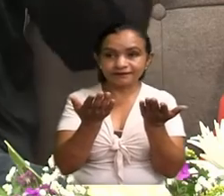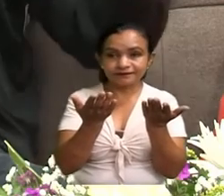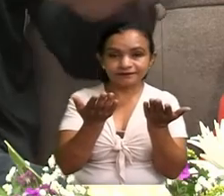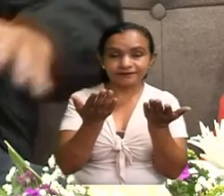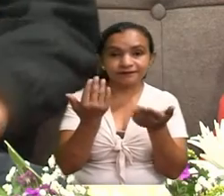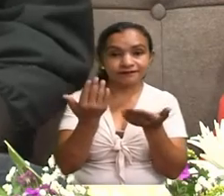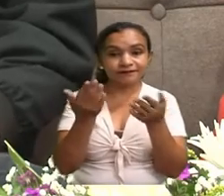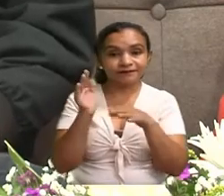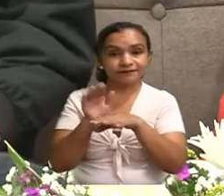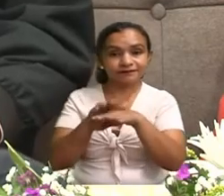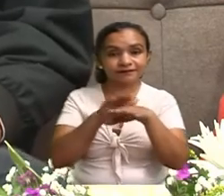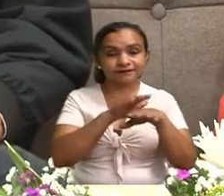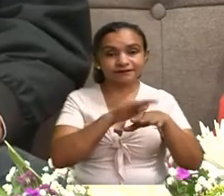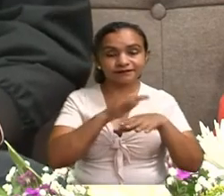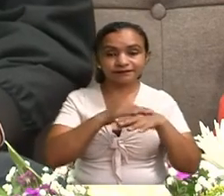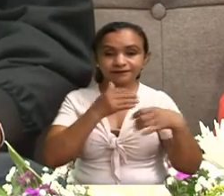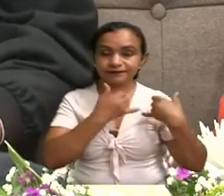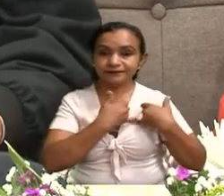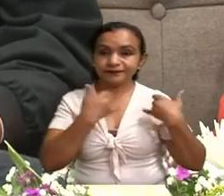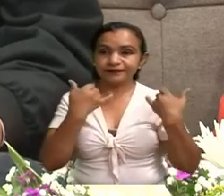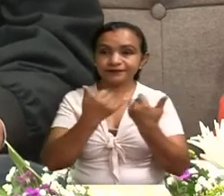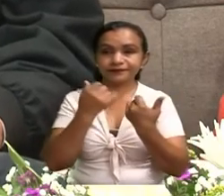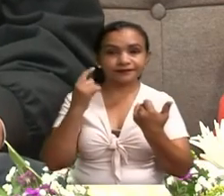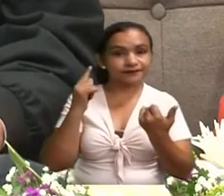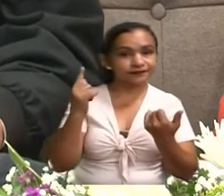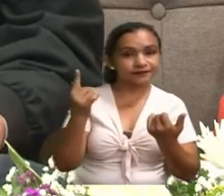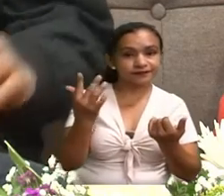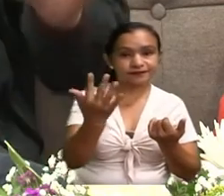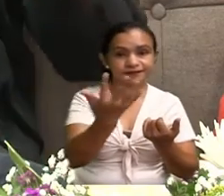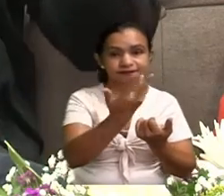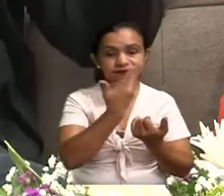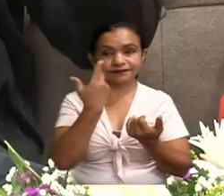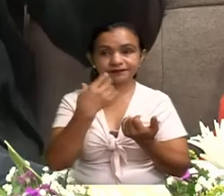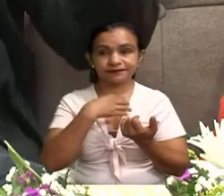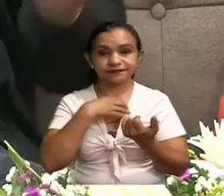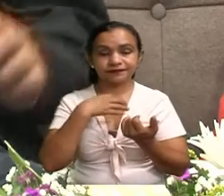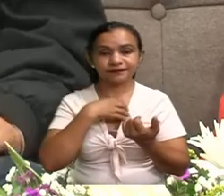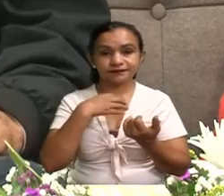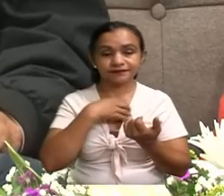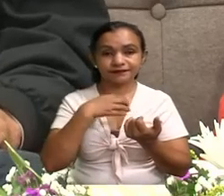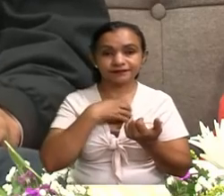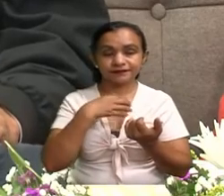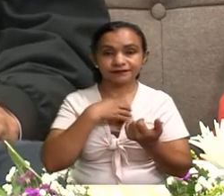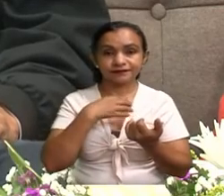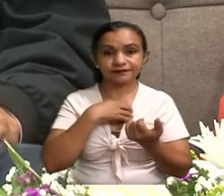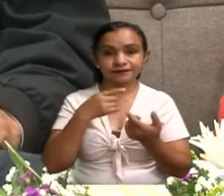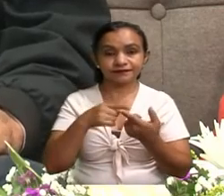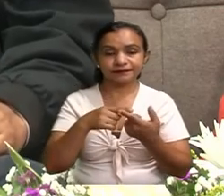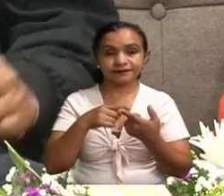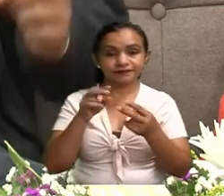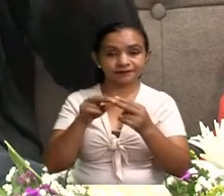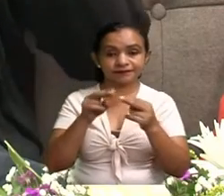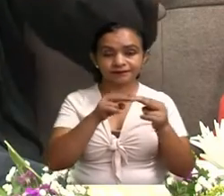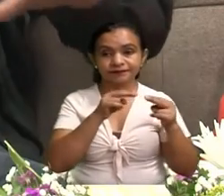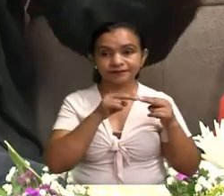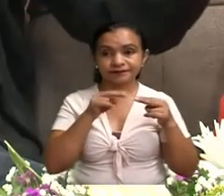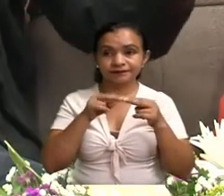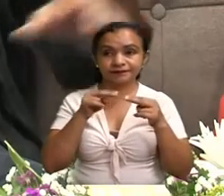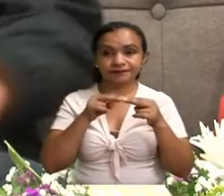una convocatoria desde las instituciones para todos los, desde sus páginas, de su propias okay. páginas. Entonces, se está